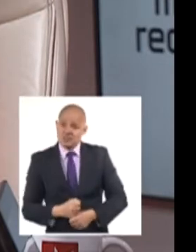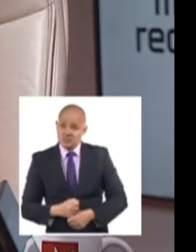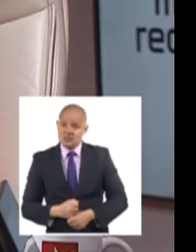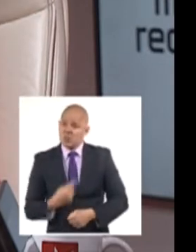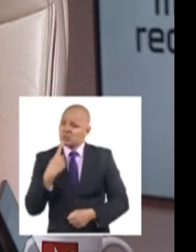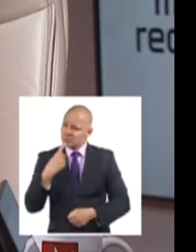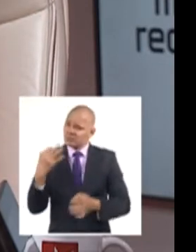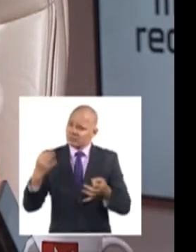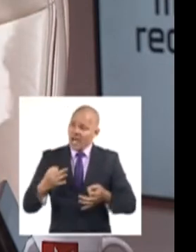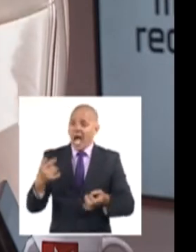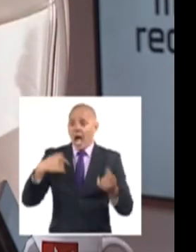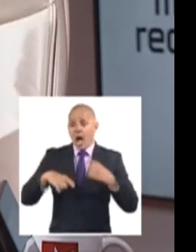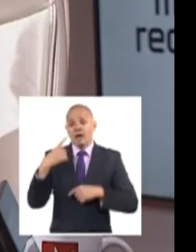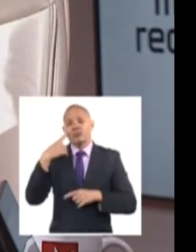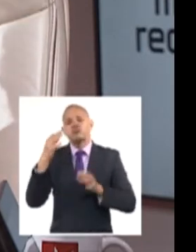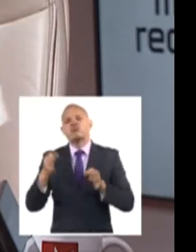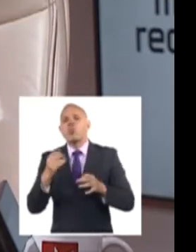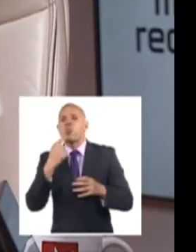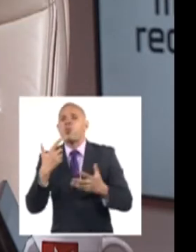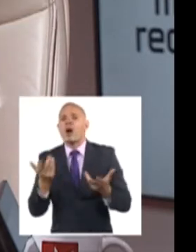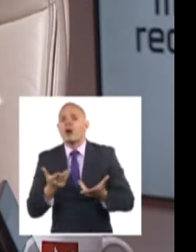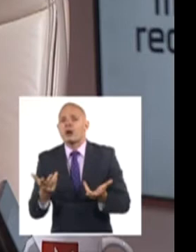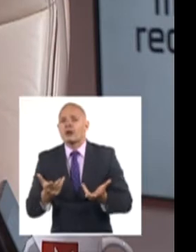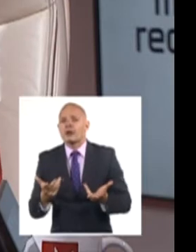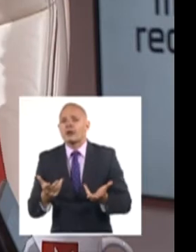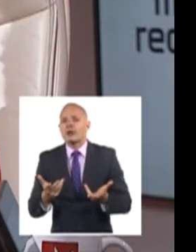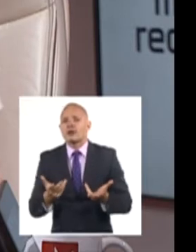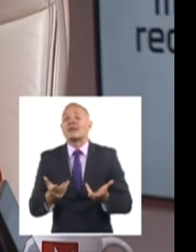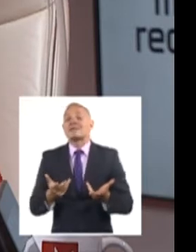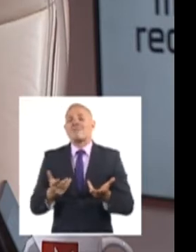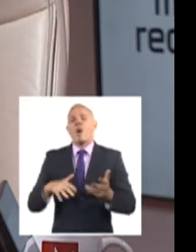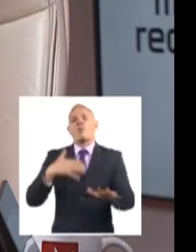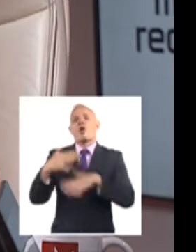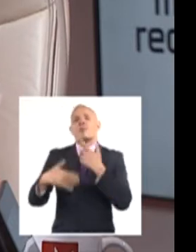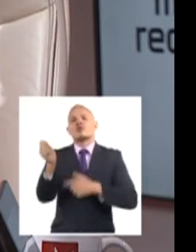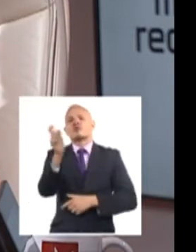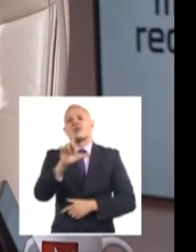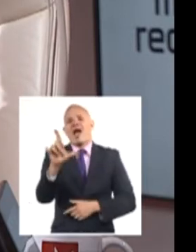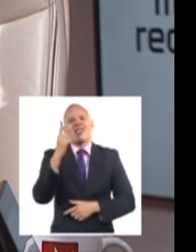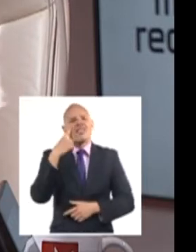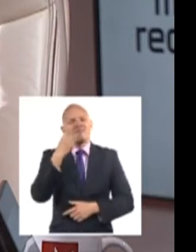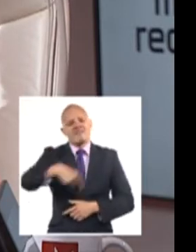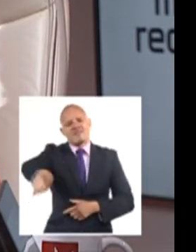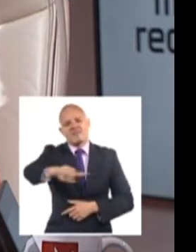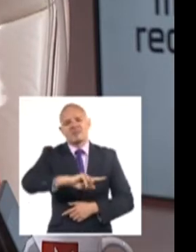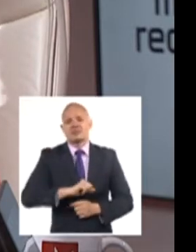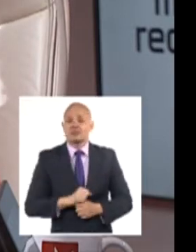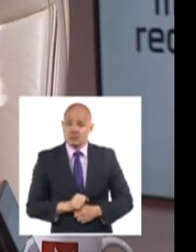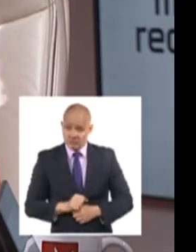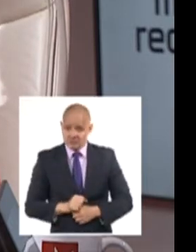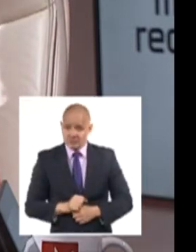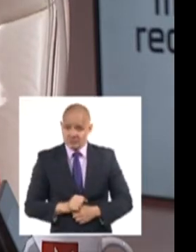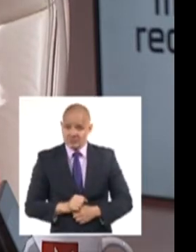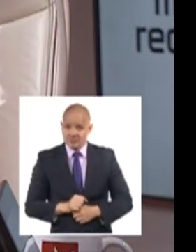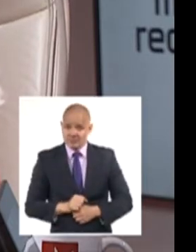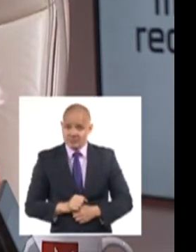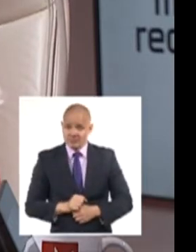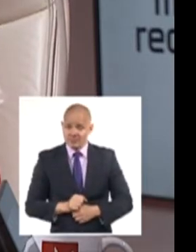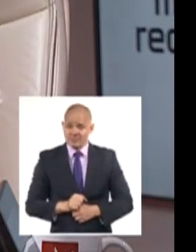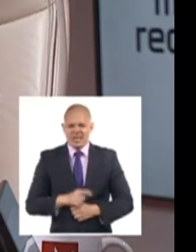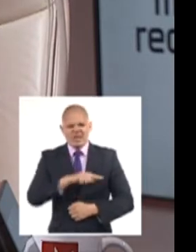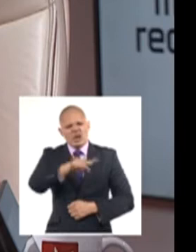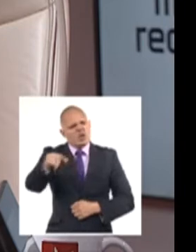esta otra con esta otra violencia social y que tienen que ver con con la